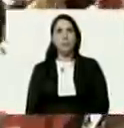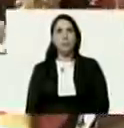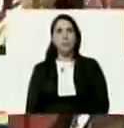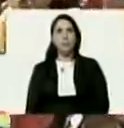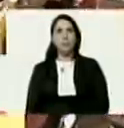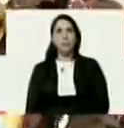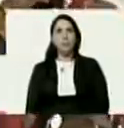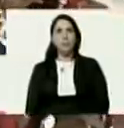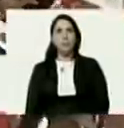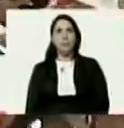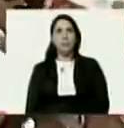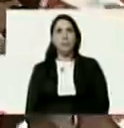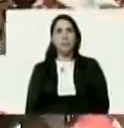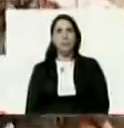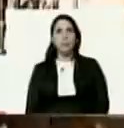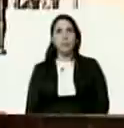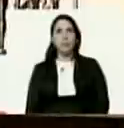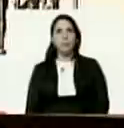Buen sol.